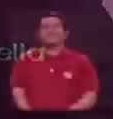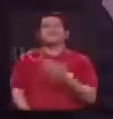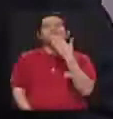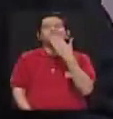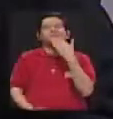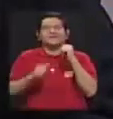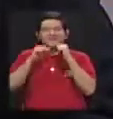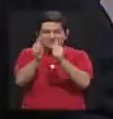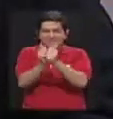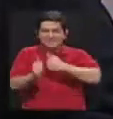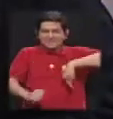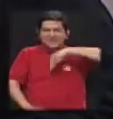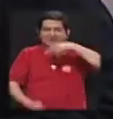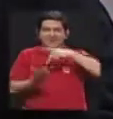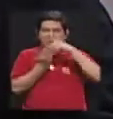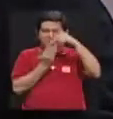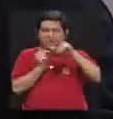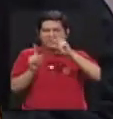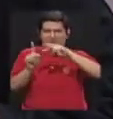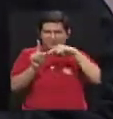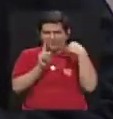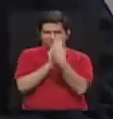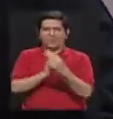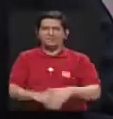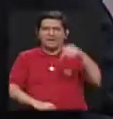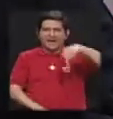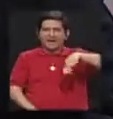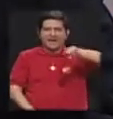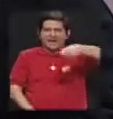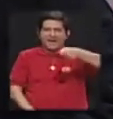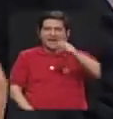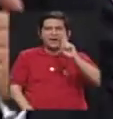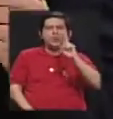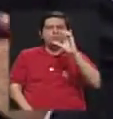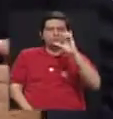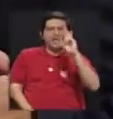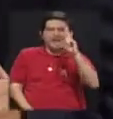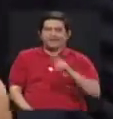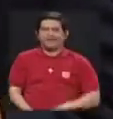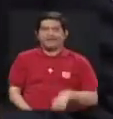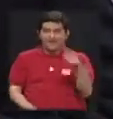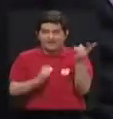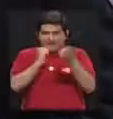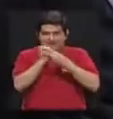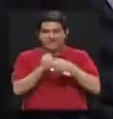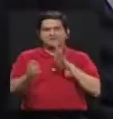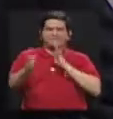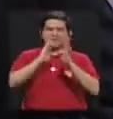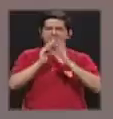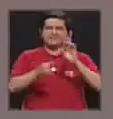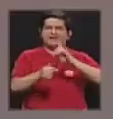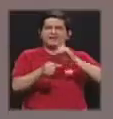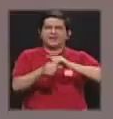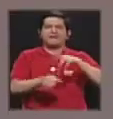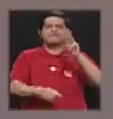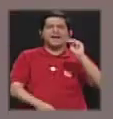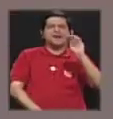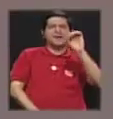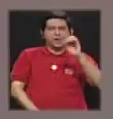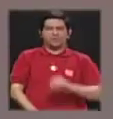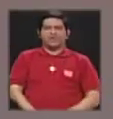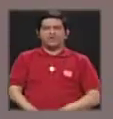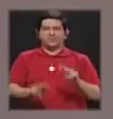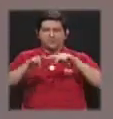Gracias por continuar con nosotros en su programa Puntos de Vista, aquí en su canal UCR. En esta ocasión estamos conversando con el diputado Manrique Oviedo